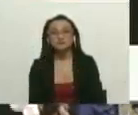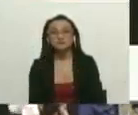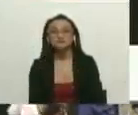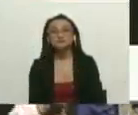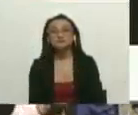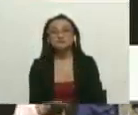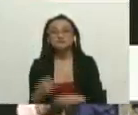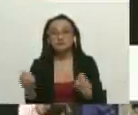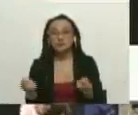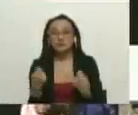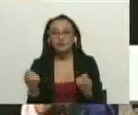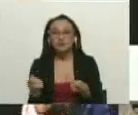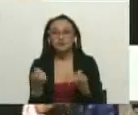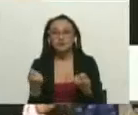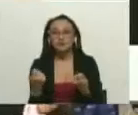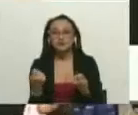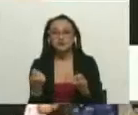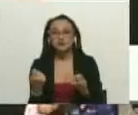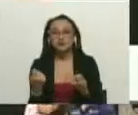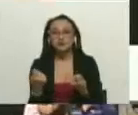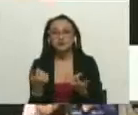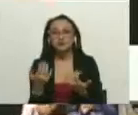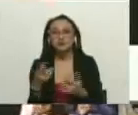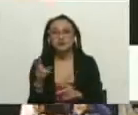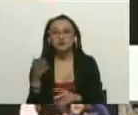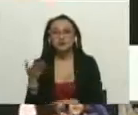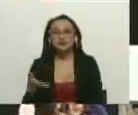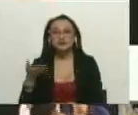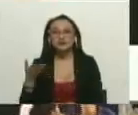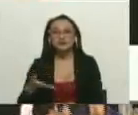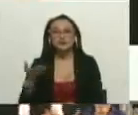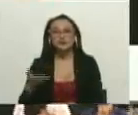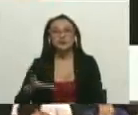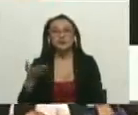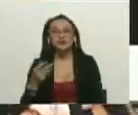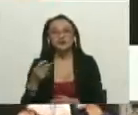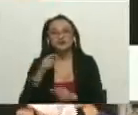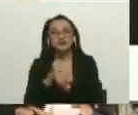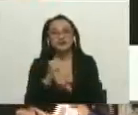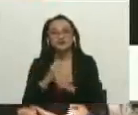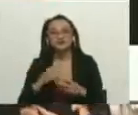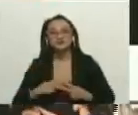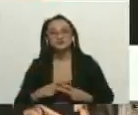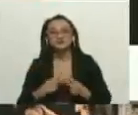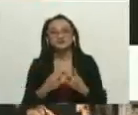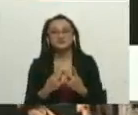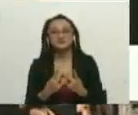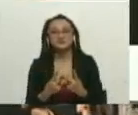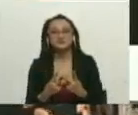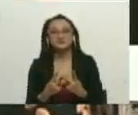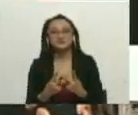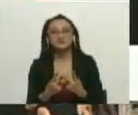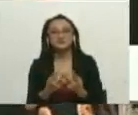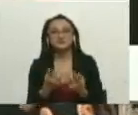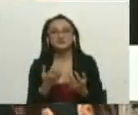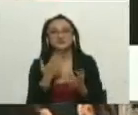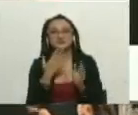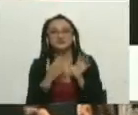Promover y practicar, muy importante, el trabajo voluntario. Dar